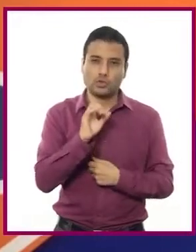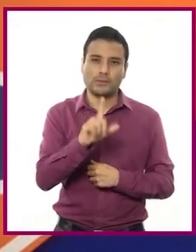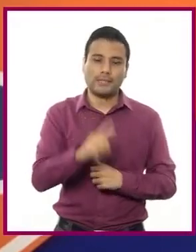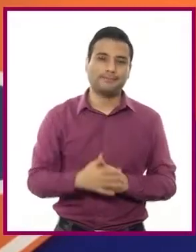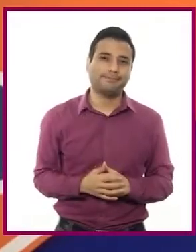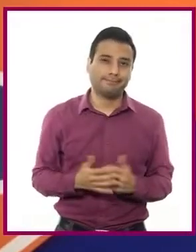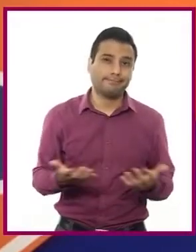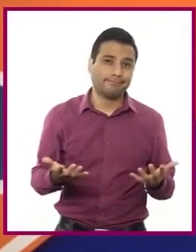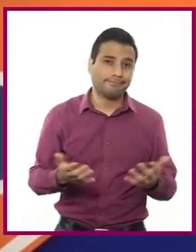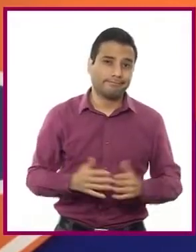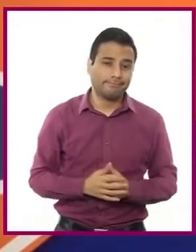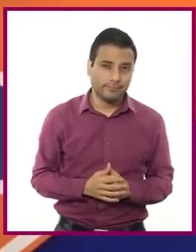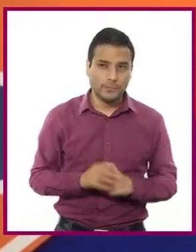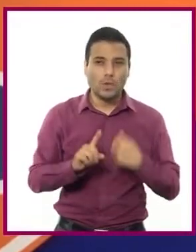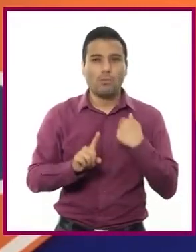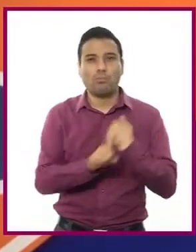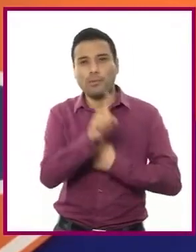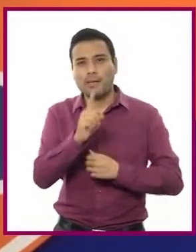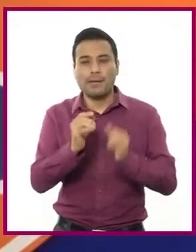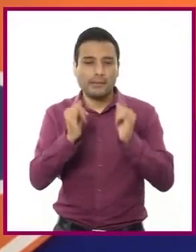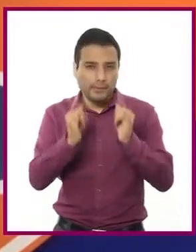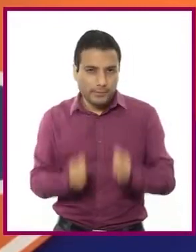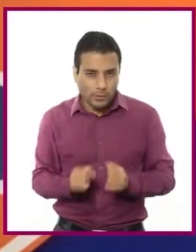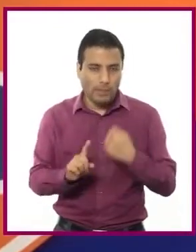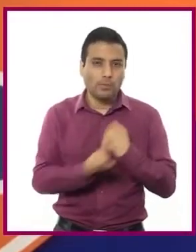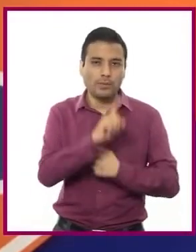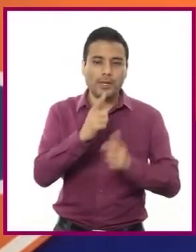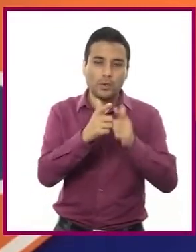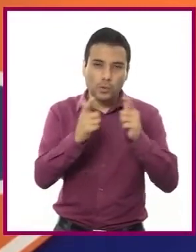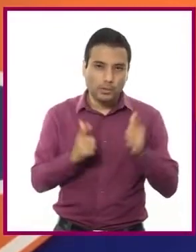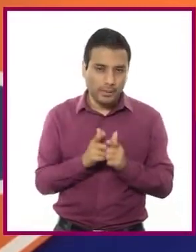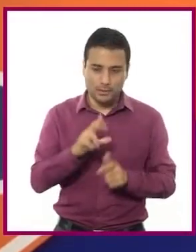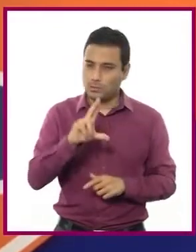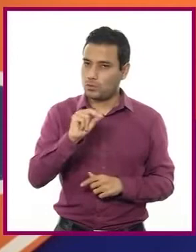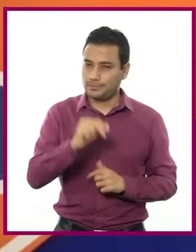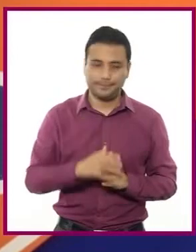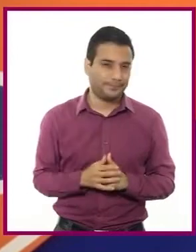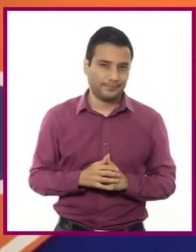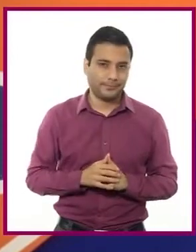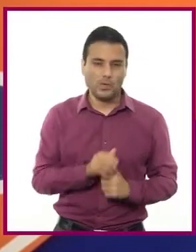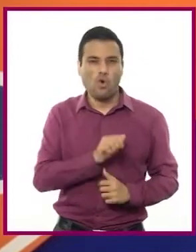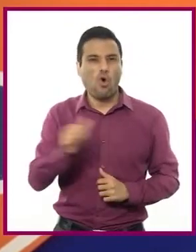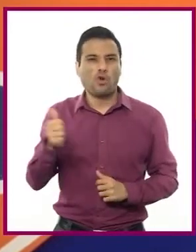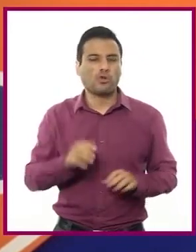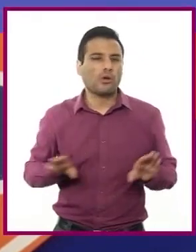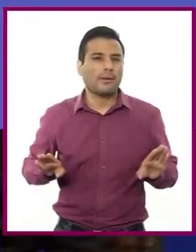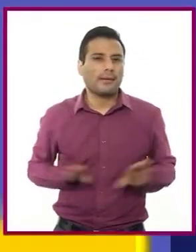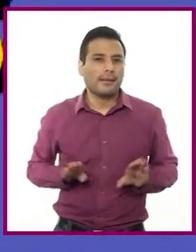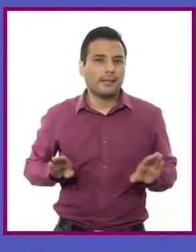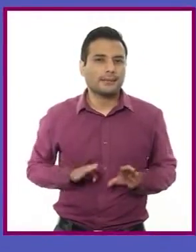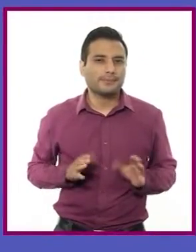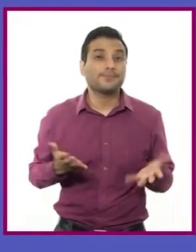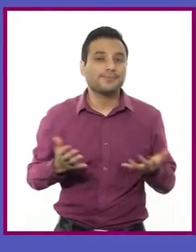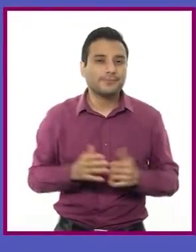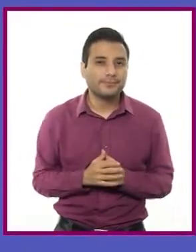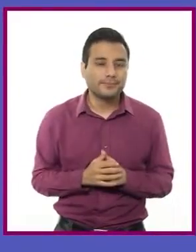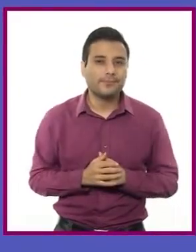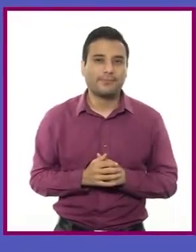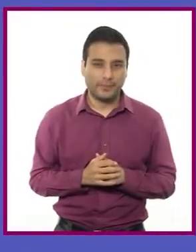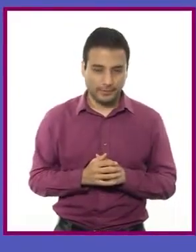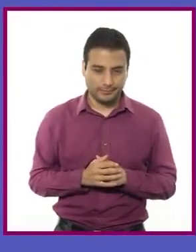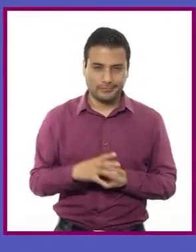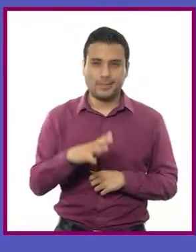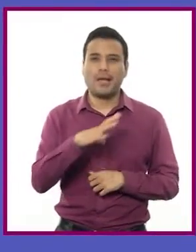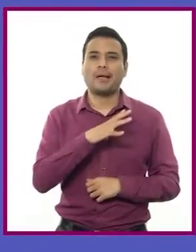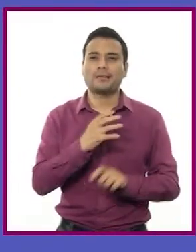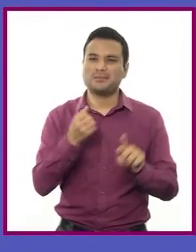de los problemas individuales y grupales. Otra característica son los efectos